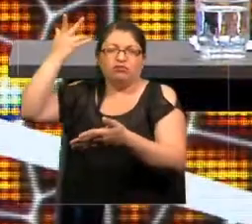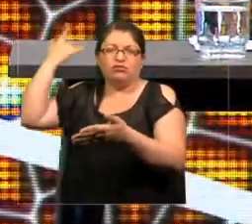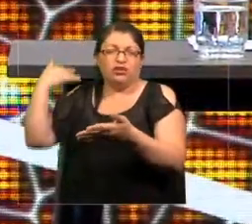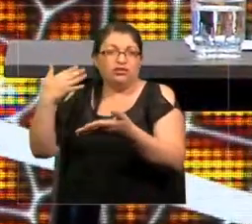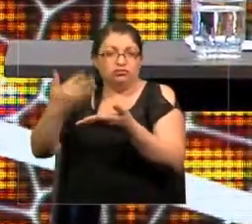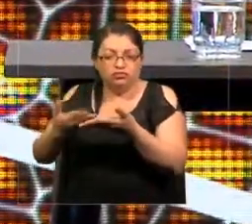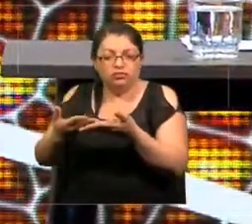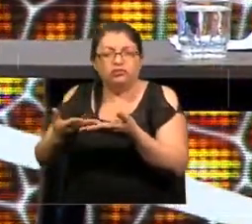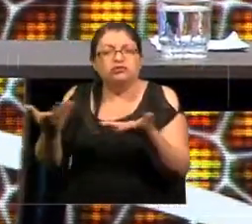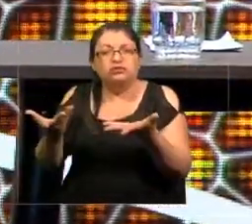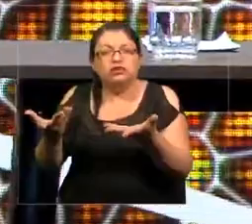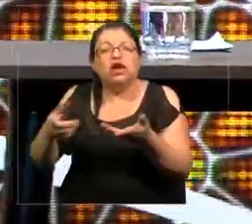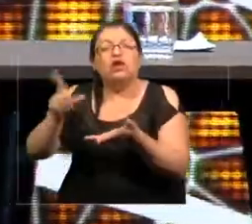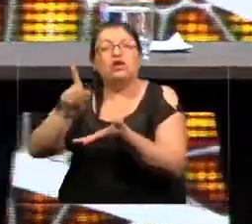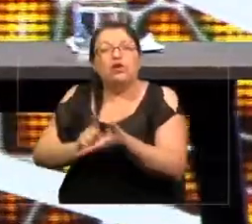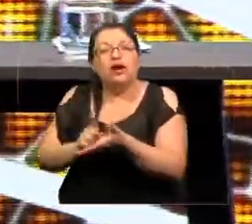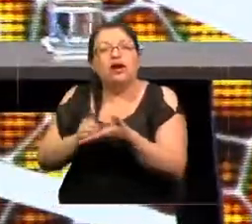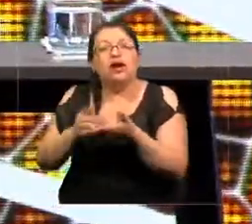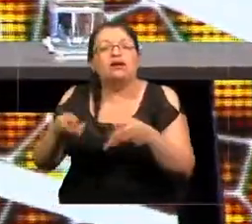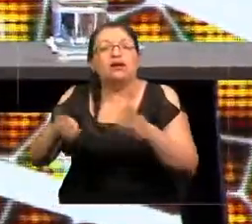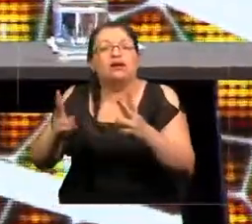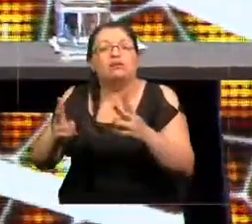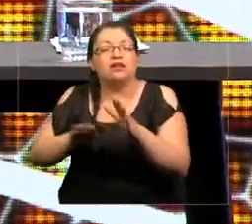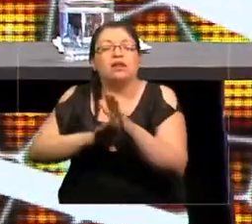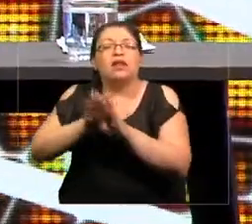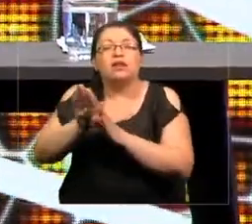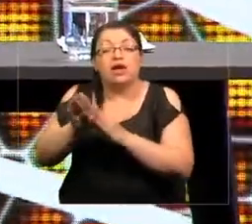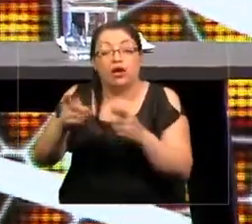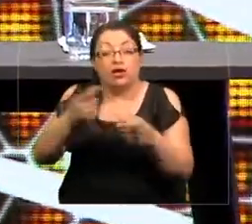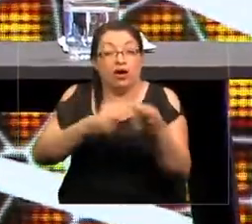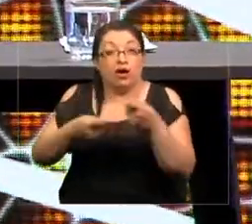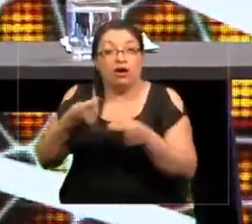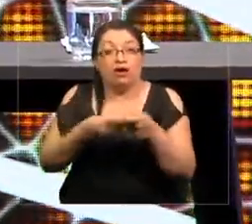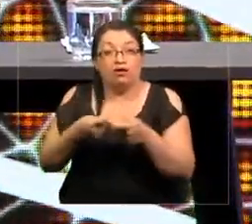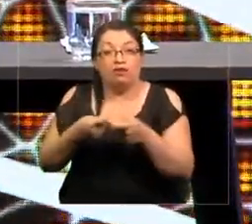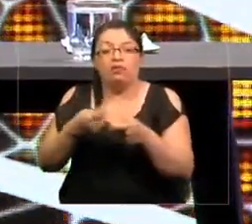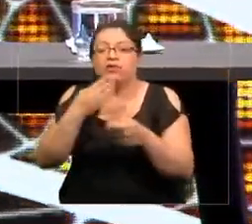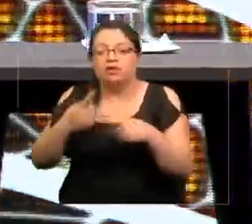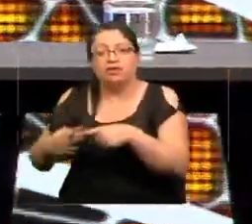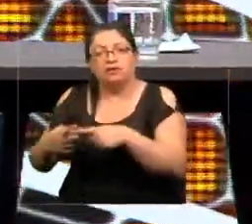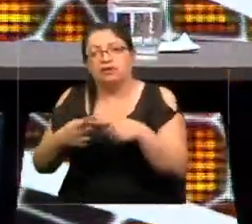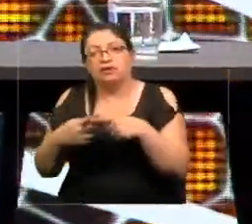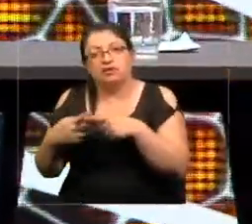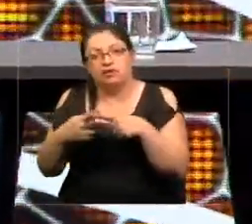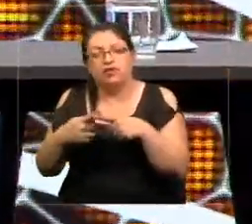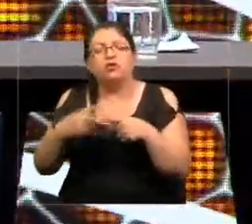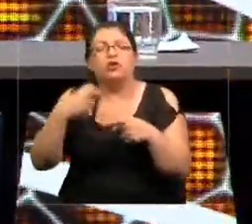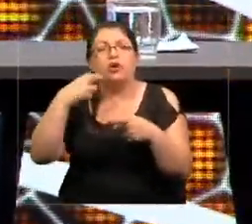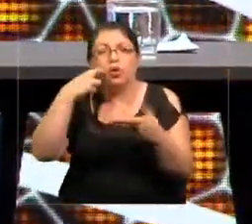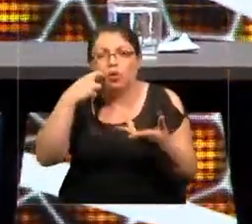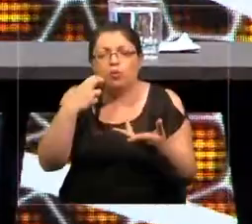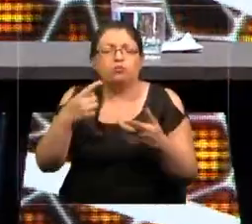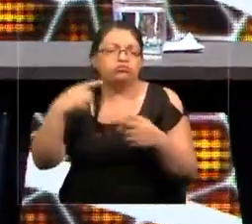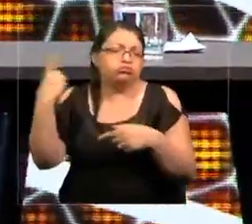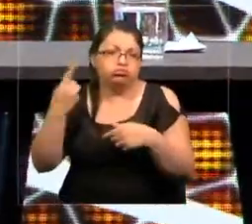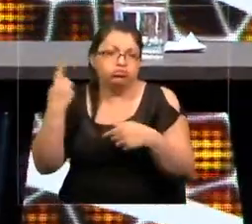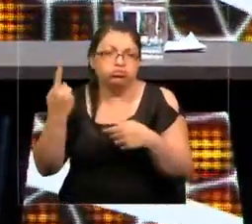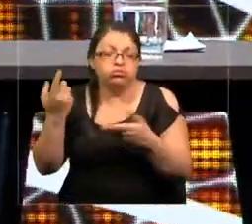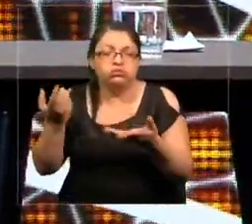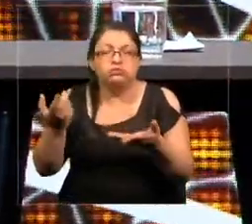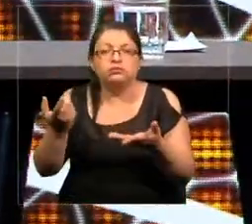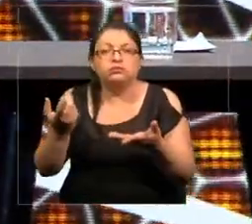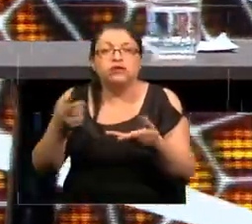que permiten el desarrollo tanto económico como social humano en general